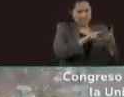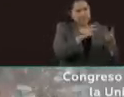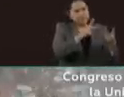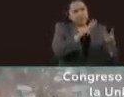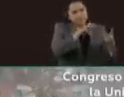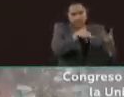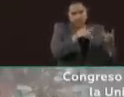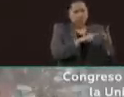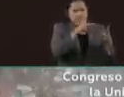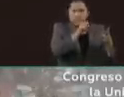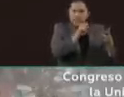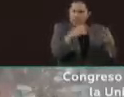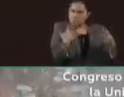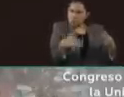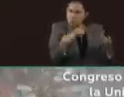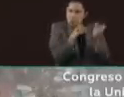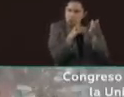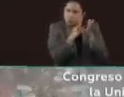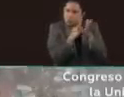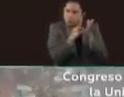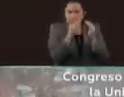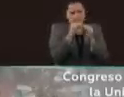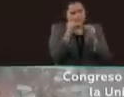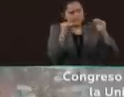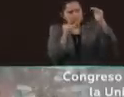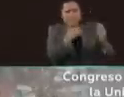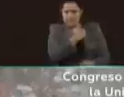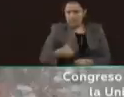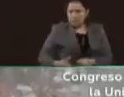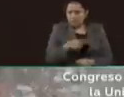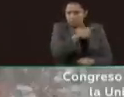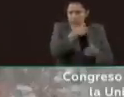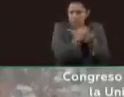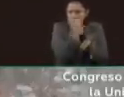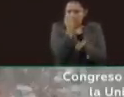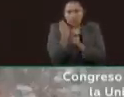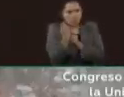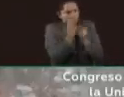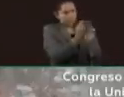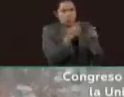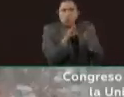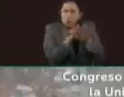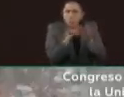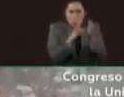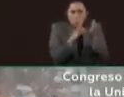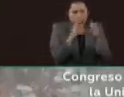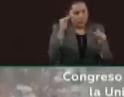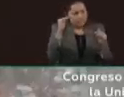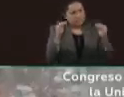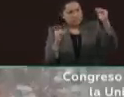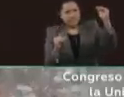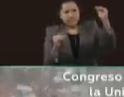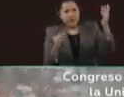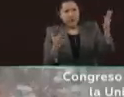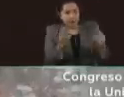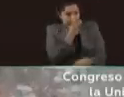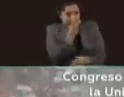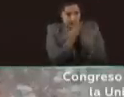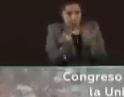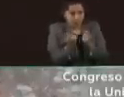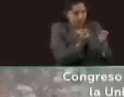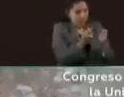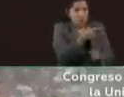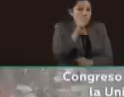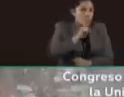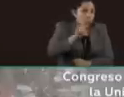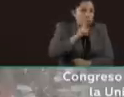contundente, ganando la presidencia de la República, para que por primera vez una mujer ocupe este cargo, así como la